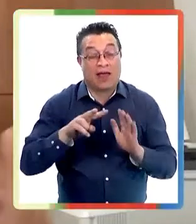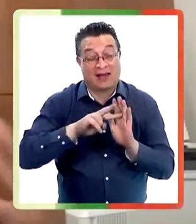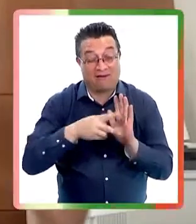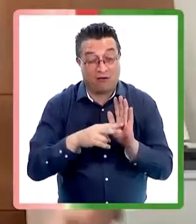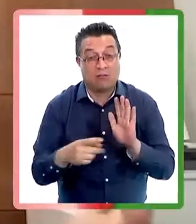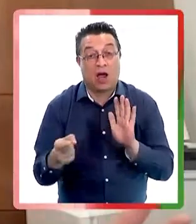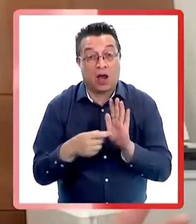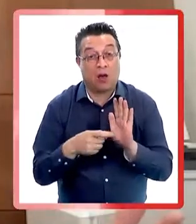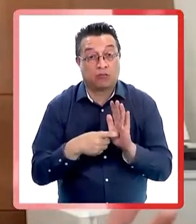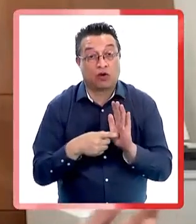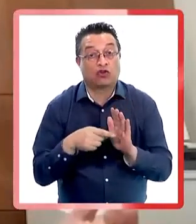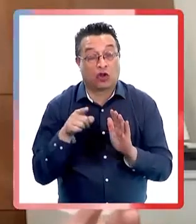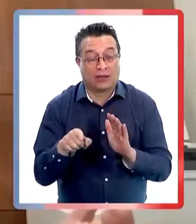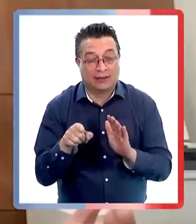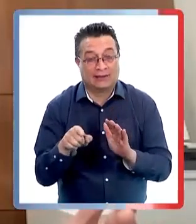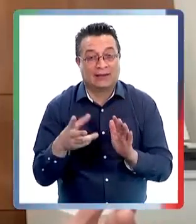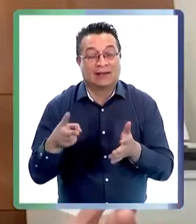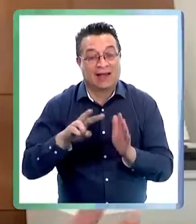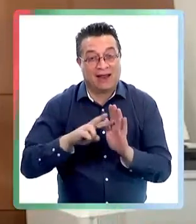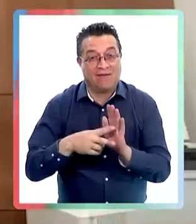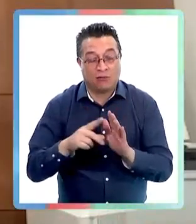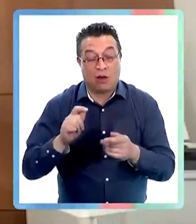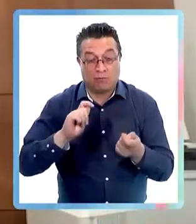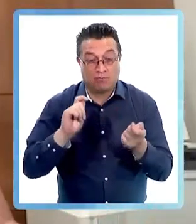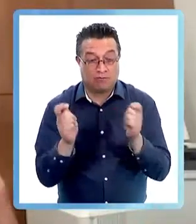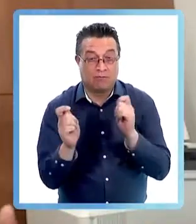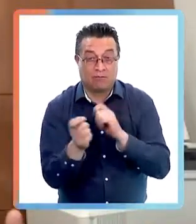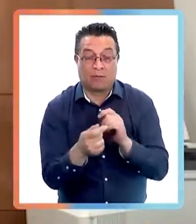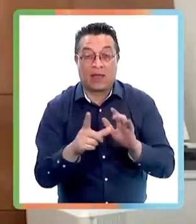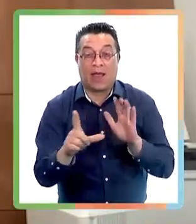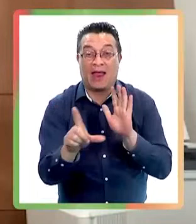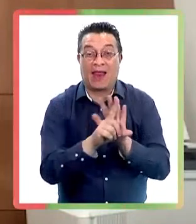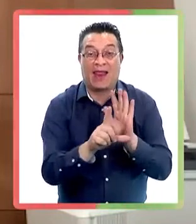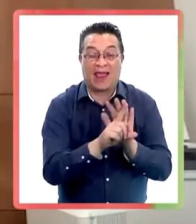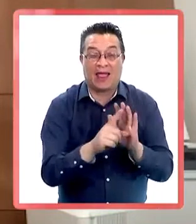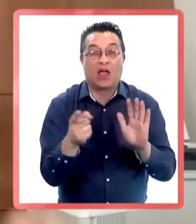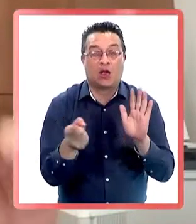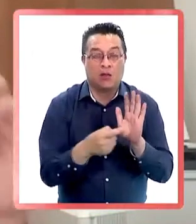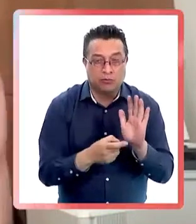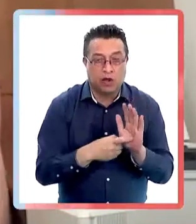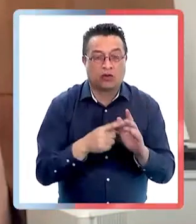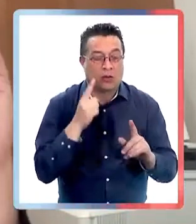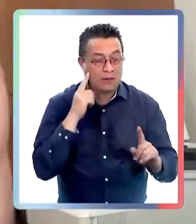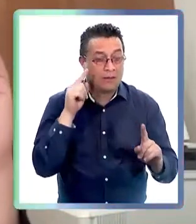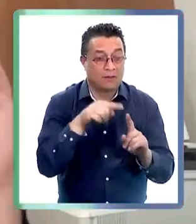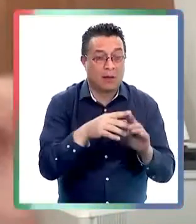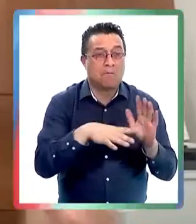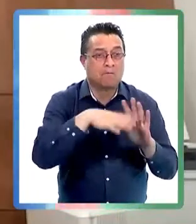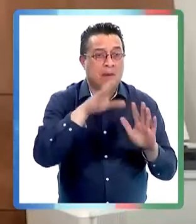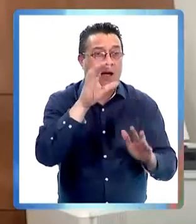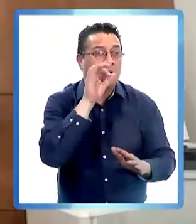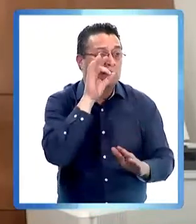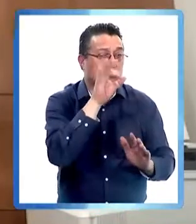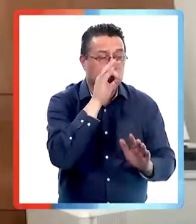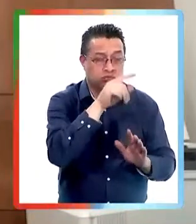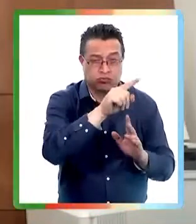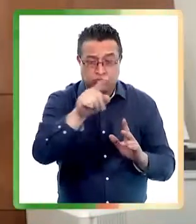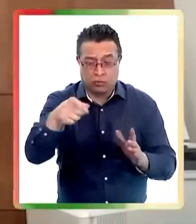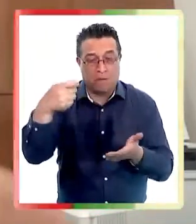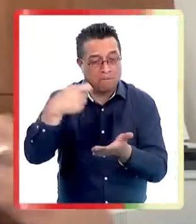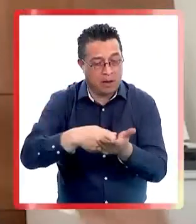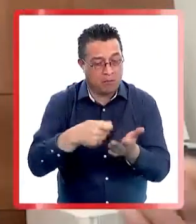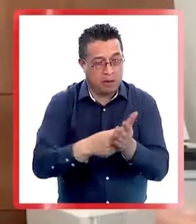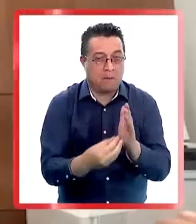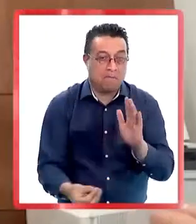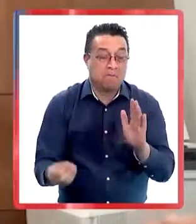de la reforma tributaria, que es aquella reforma que modifica las leyes de los tributos y que pone el foco en los más altos patrimonios del país para